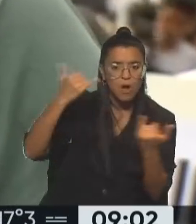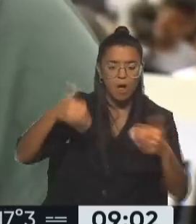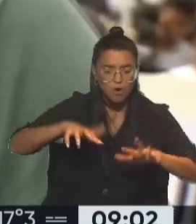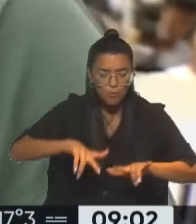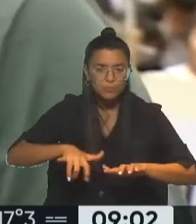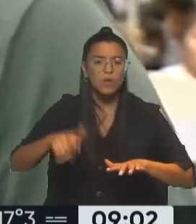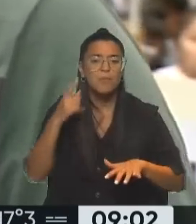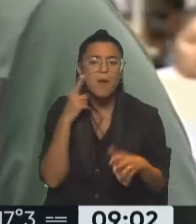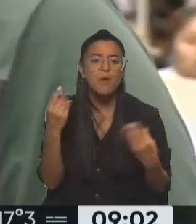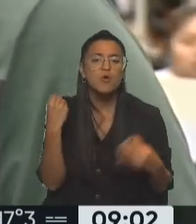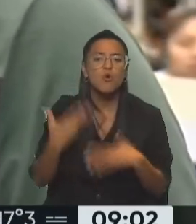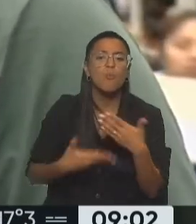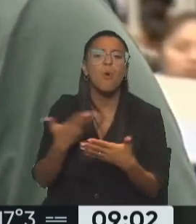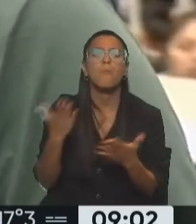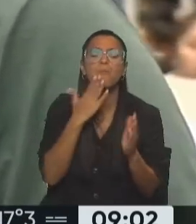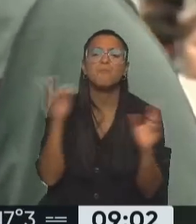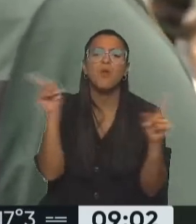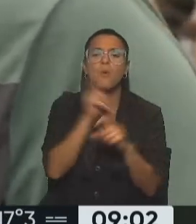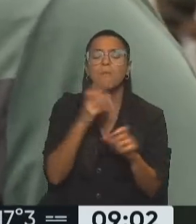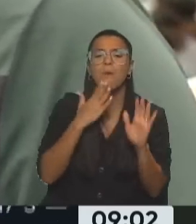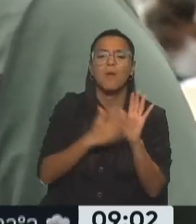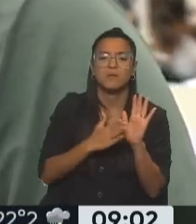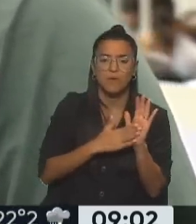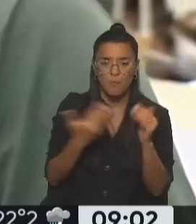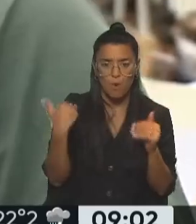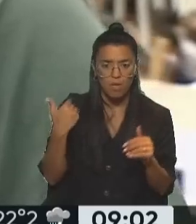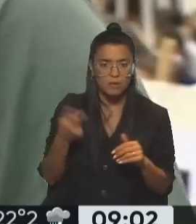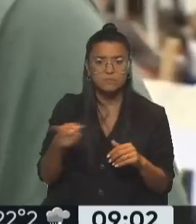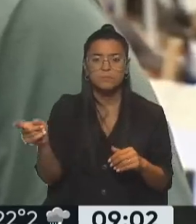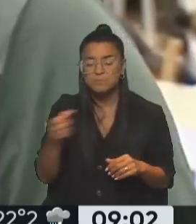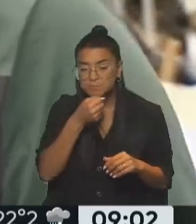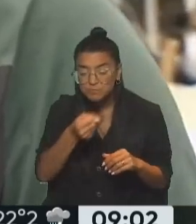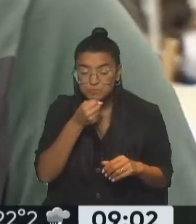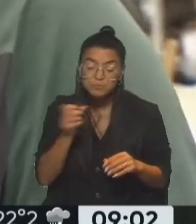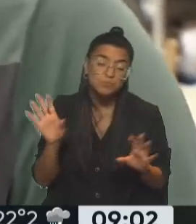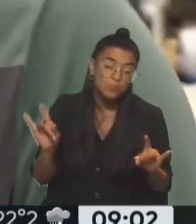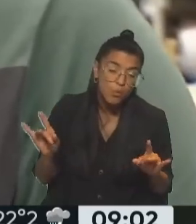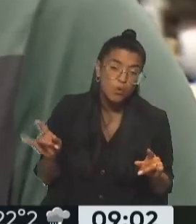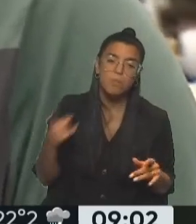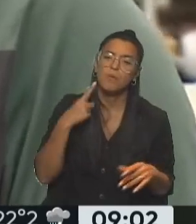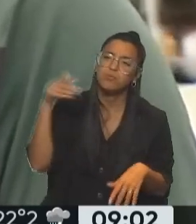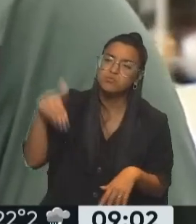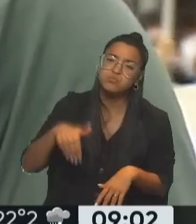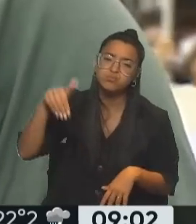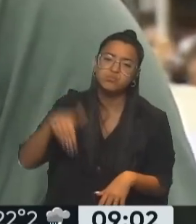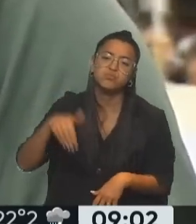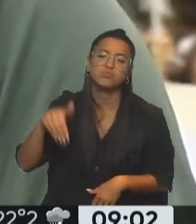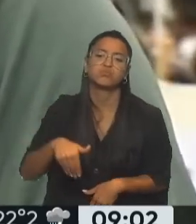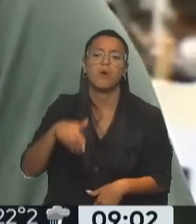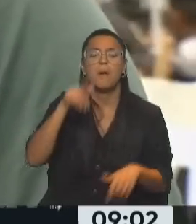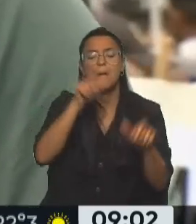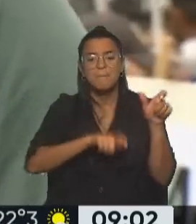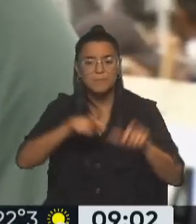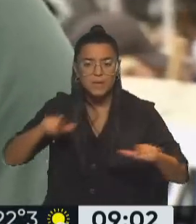computadora para ver cómo es el problema de la validación de datos, y lo pudieron comprobar los periodistas, que es muy complejo, que lleva mucho tiempo y que la gente, sin